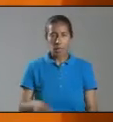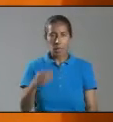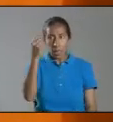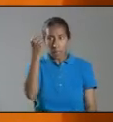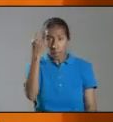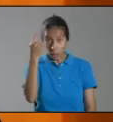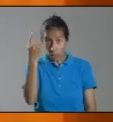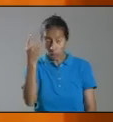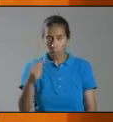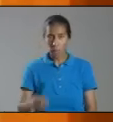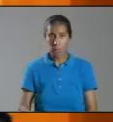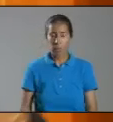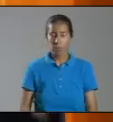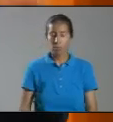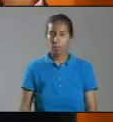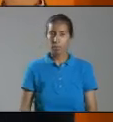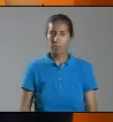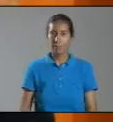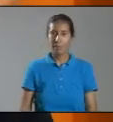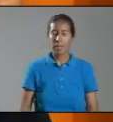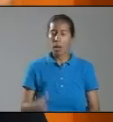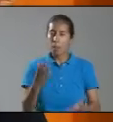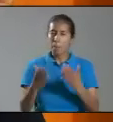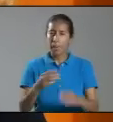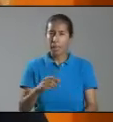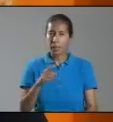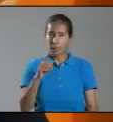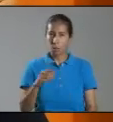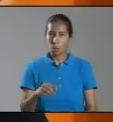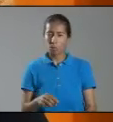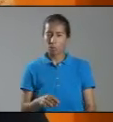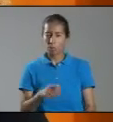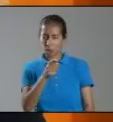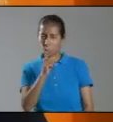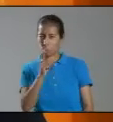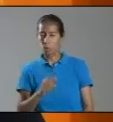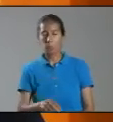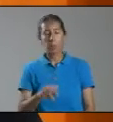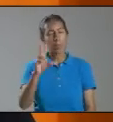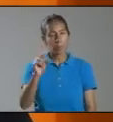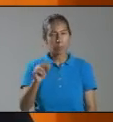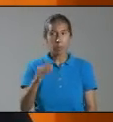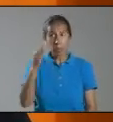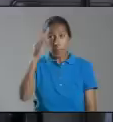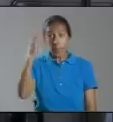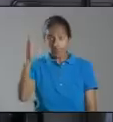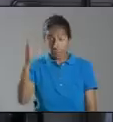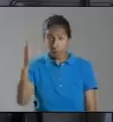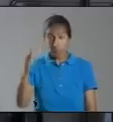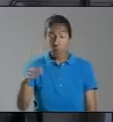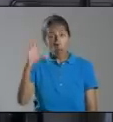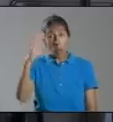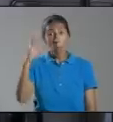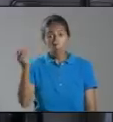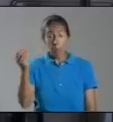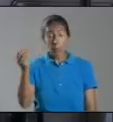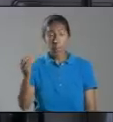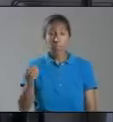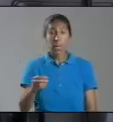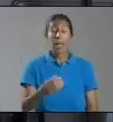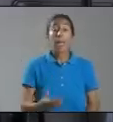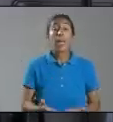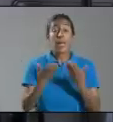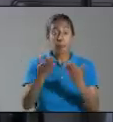Parece insultante, ¿va? Pero ¿sabe por qué le pedí que hiciera eso? Porque algunos dirán: ¿y usted qué cree, que yo soy